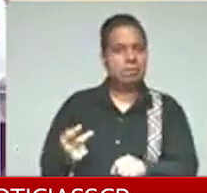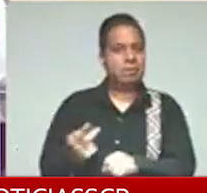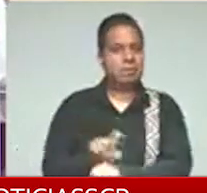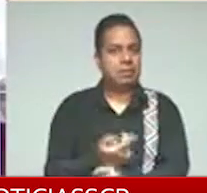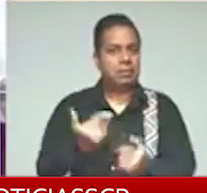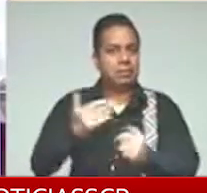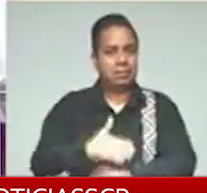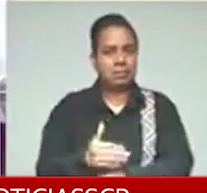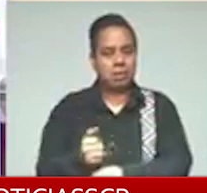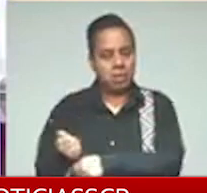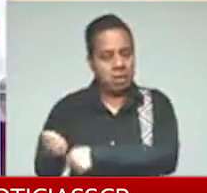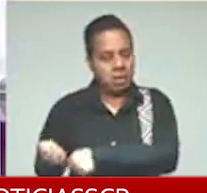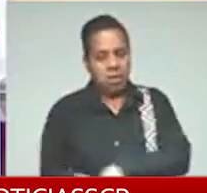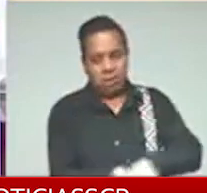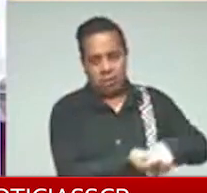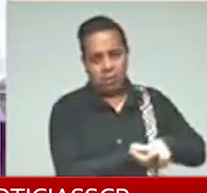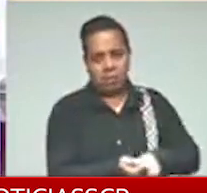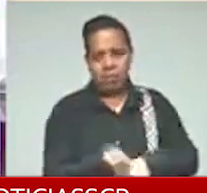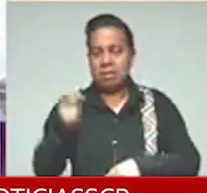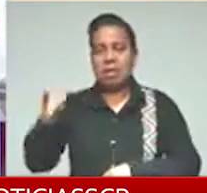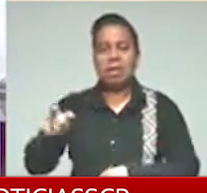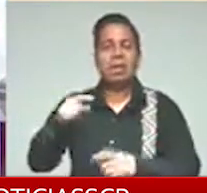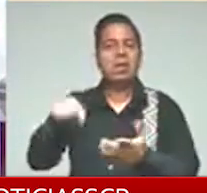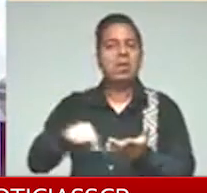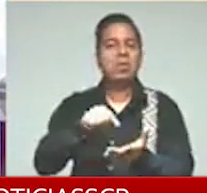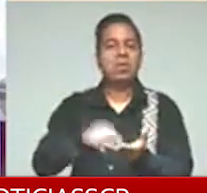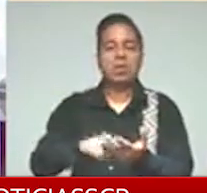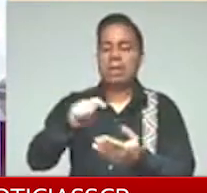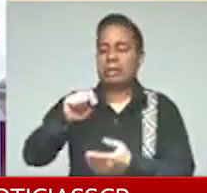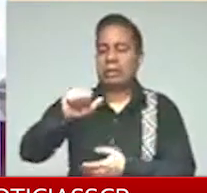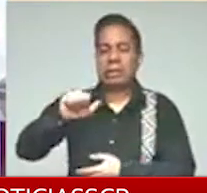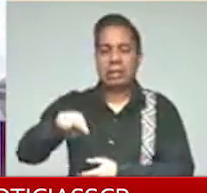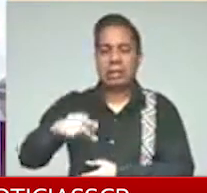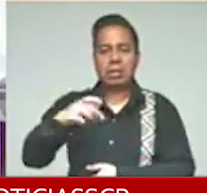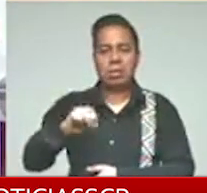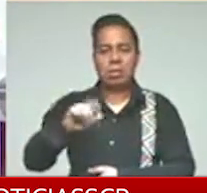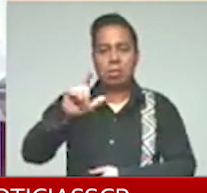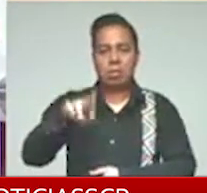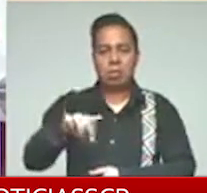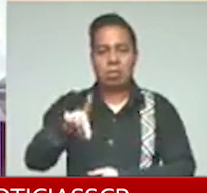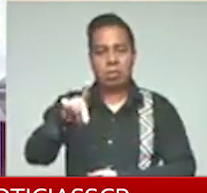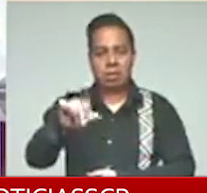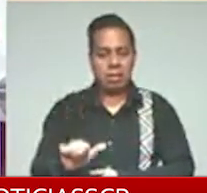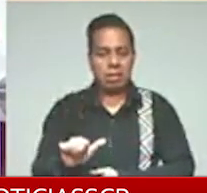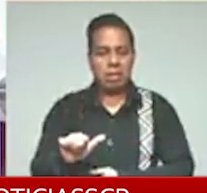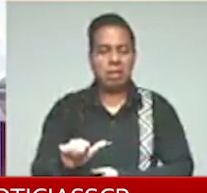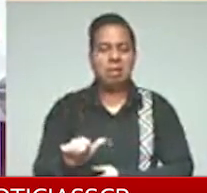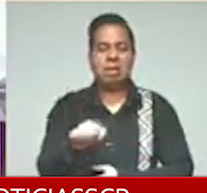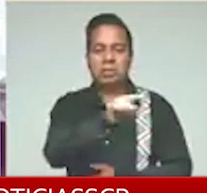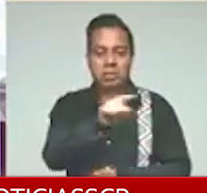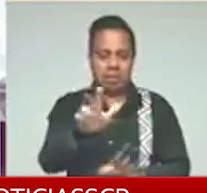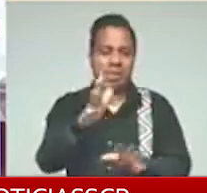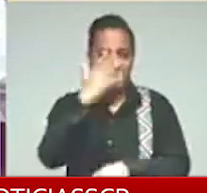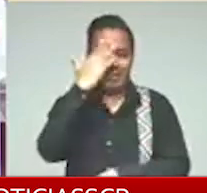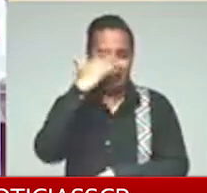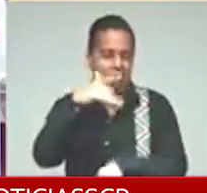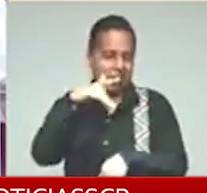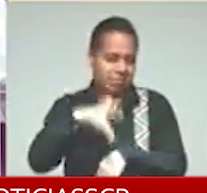respecto al campo del golf de Tangolunda, que ustedes seguramente lo